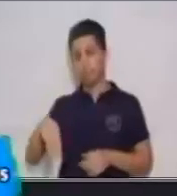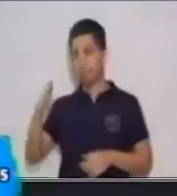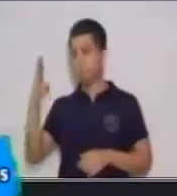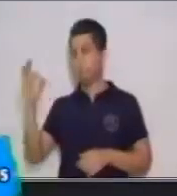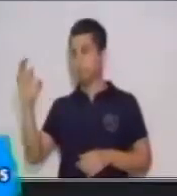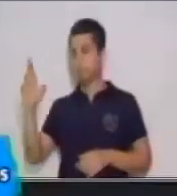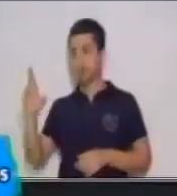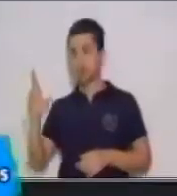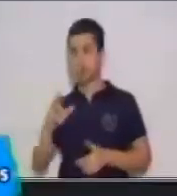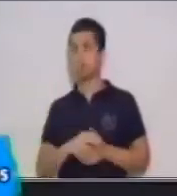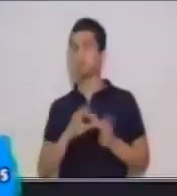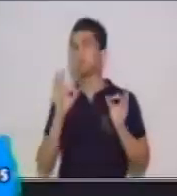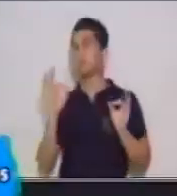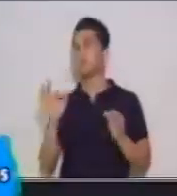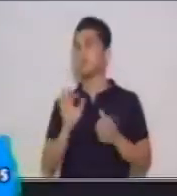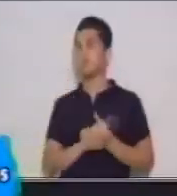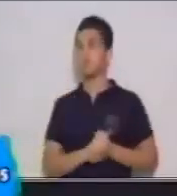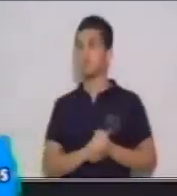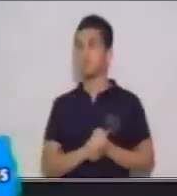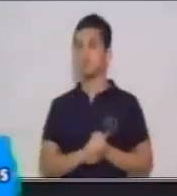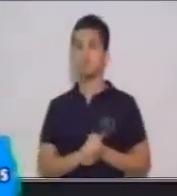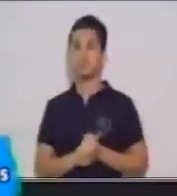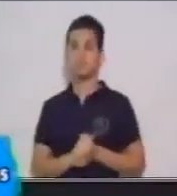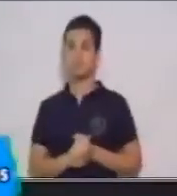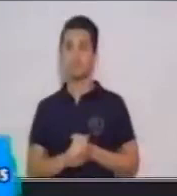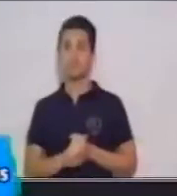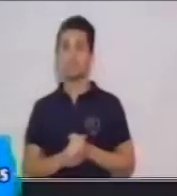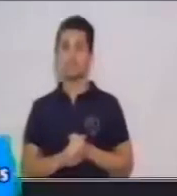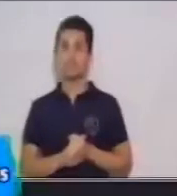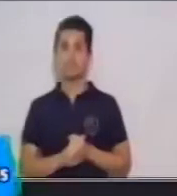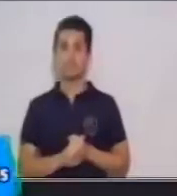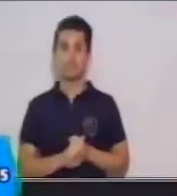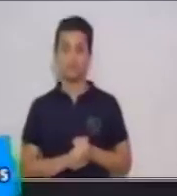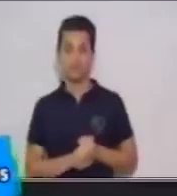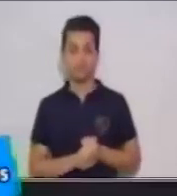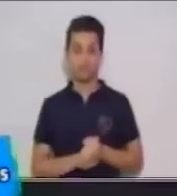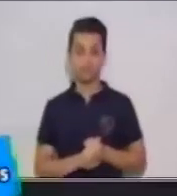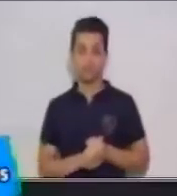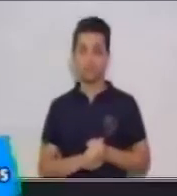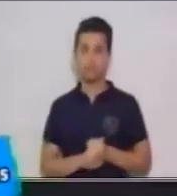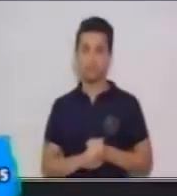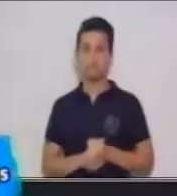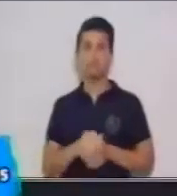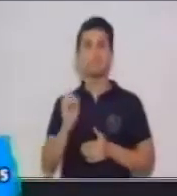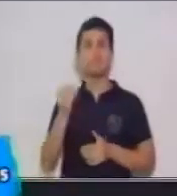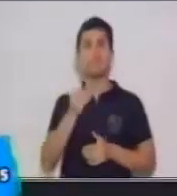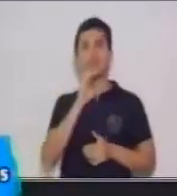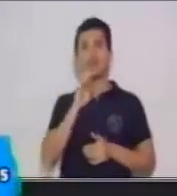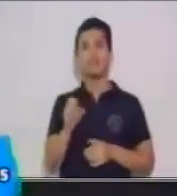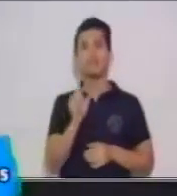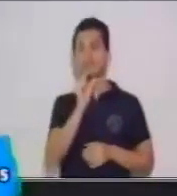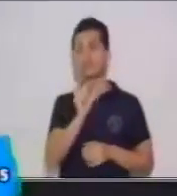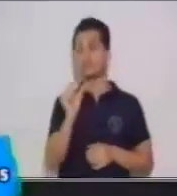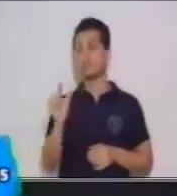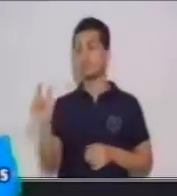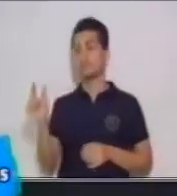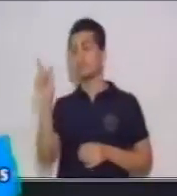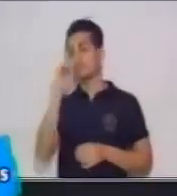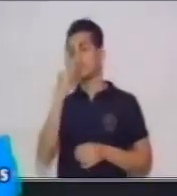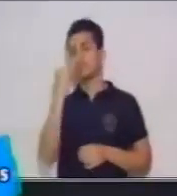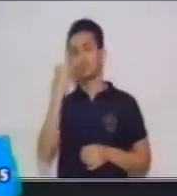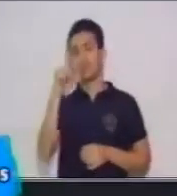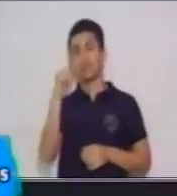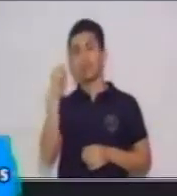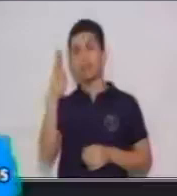Tambor. Muy bien. ¿Qué es una sílaba? Sílaba es